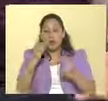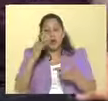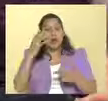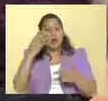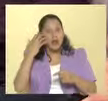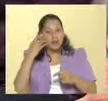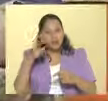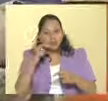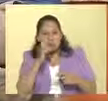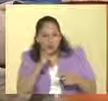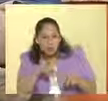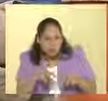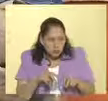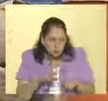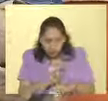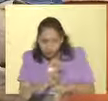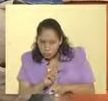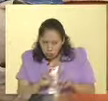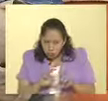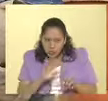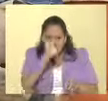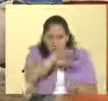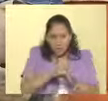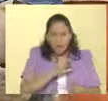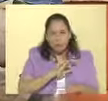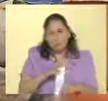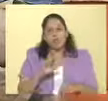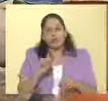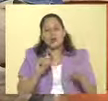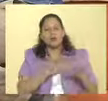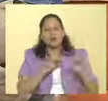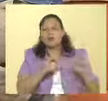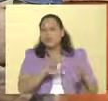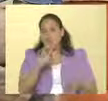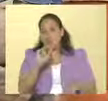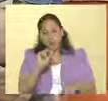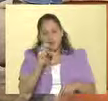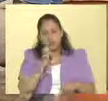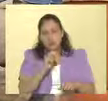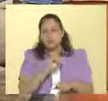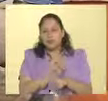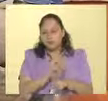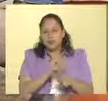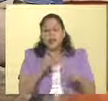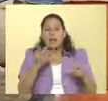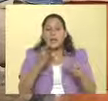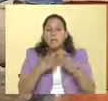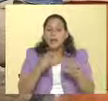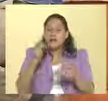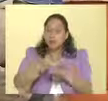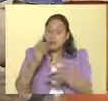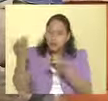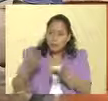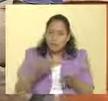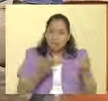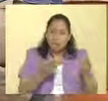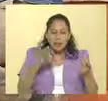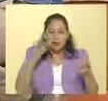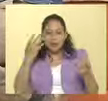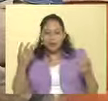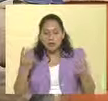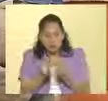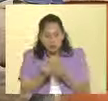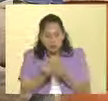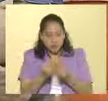cachando al perro, de verdad. Lo importante, obviamente, es nunca dejarlos solos completamente, uh-huh, sobre todo en las primeras semanas, cuando acaba de llegar el perro y el gato. No